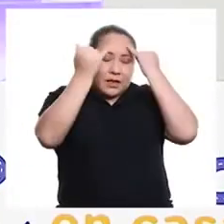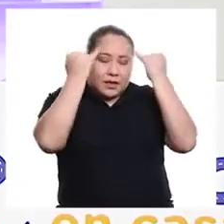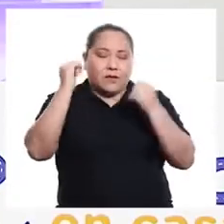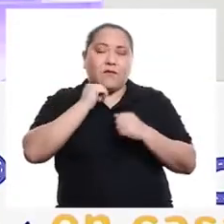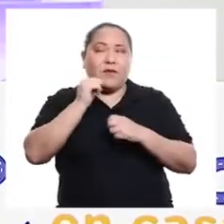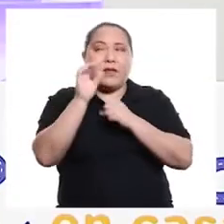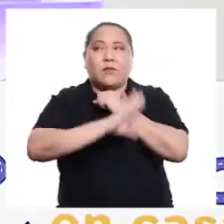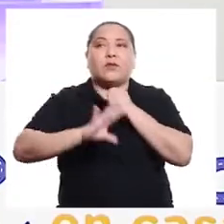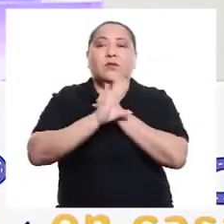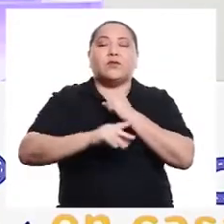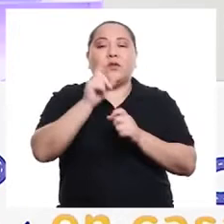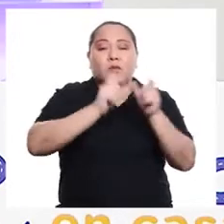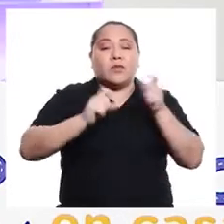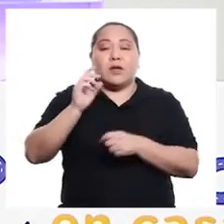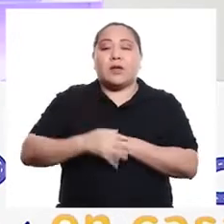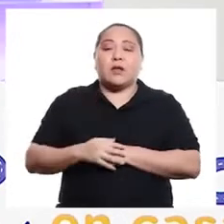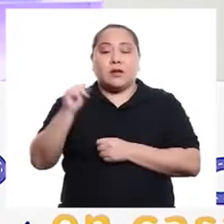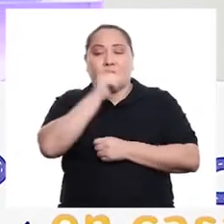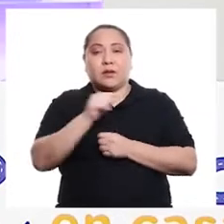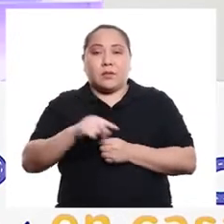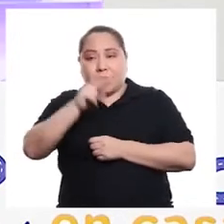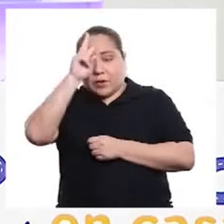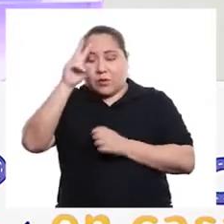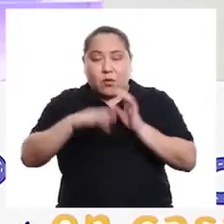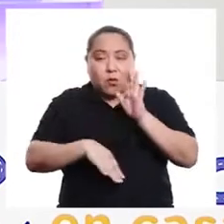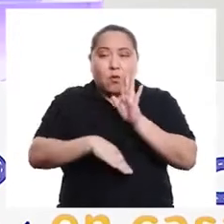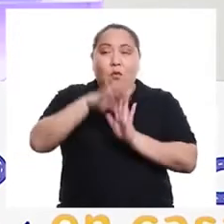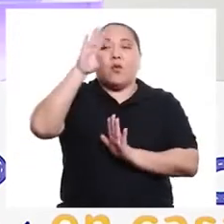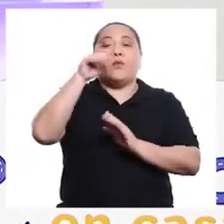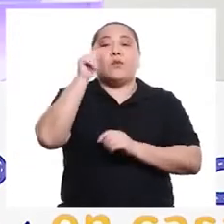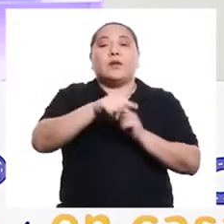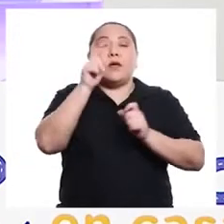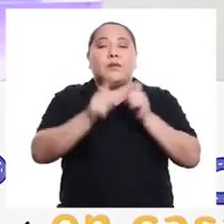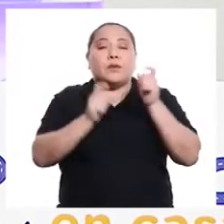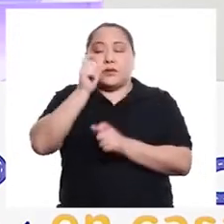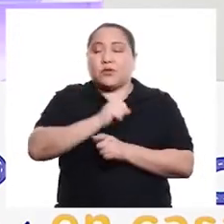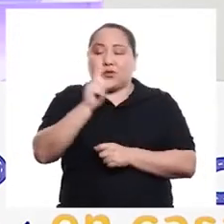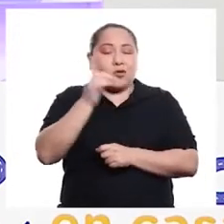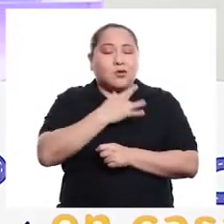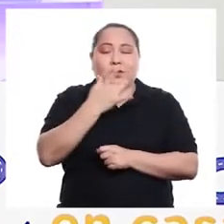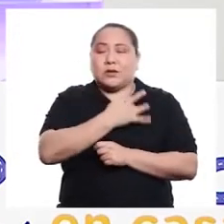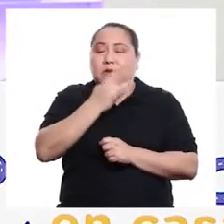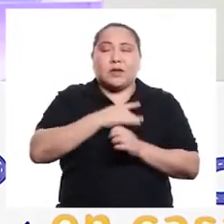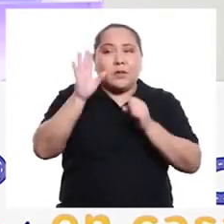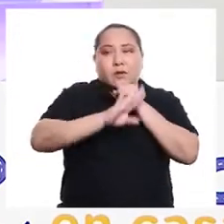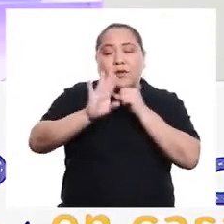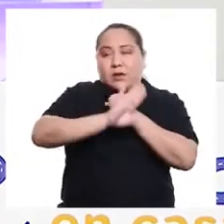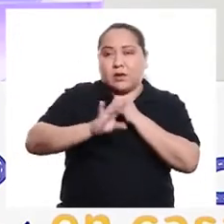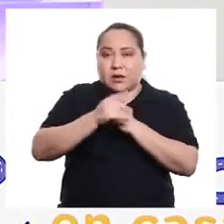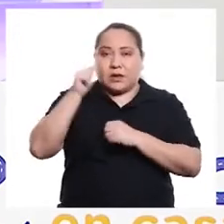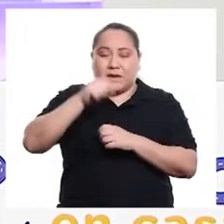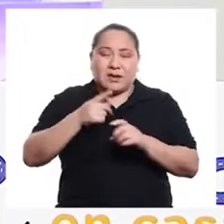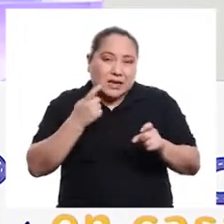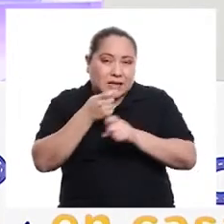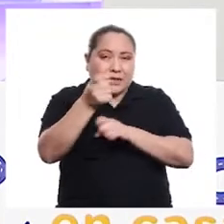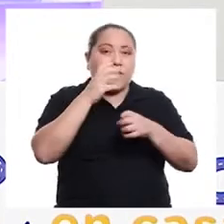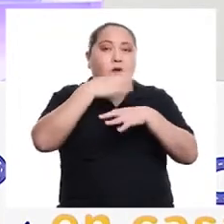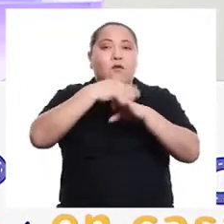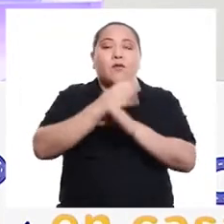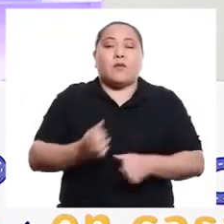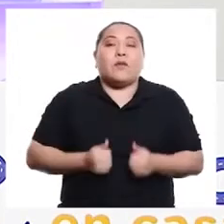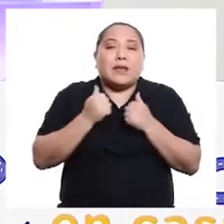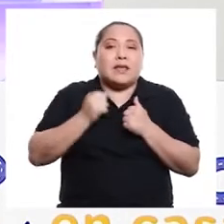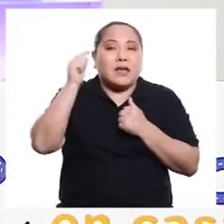de inseguridad ciudadana en los departamentos del Perú se ha incrementado. Las personas ya no se sienten seguras, lo cual afecta su modo de